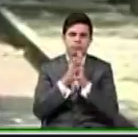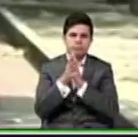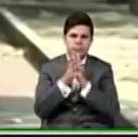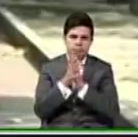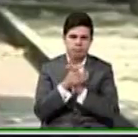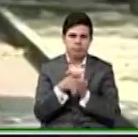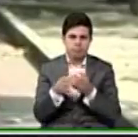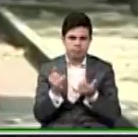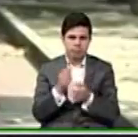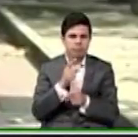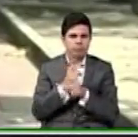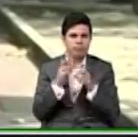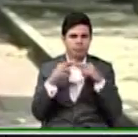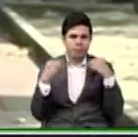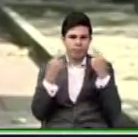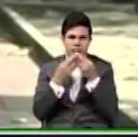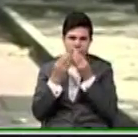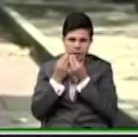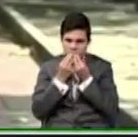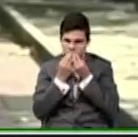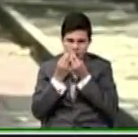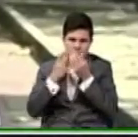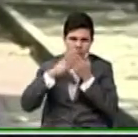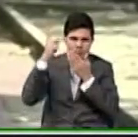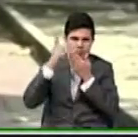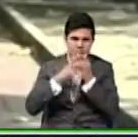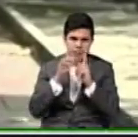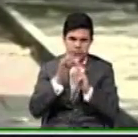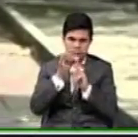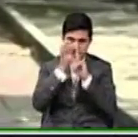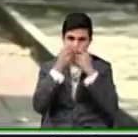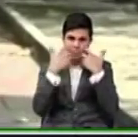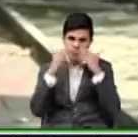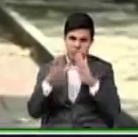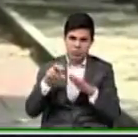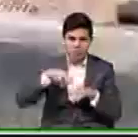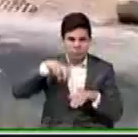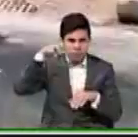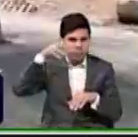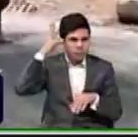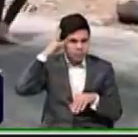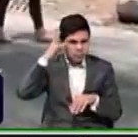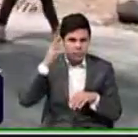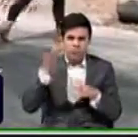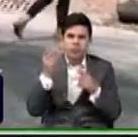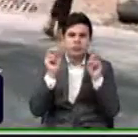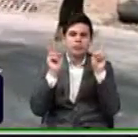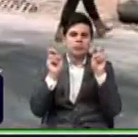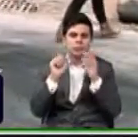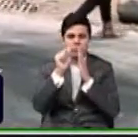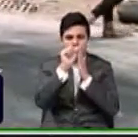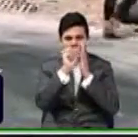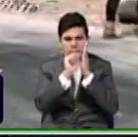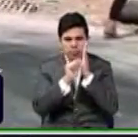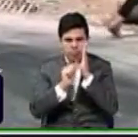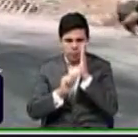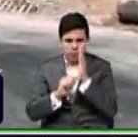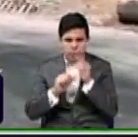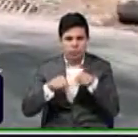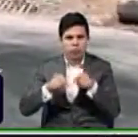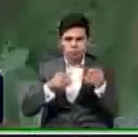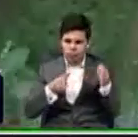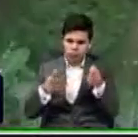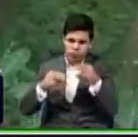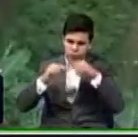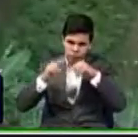Yo la primera reunión de socialización de un ambicioso proyecto vial en norte de Santander y que está contenido en el programa de vías de cuarta